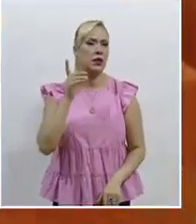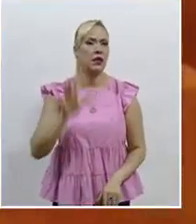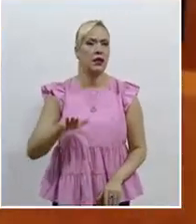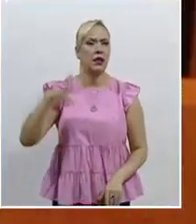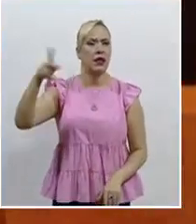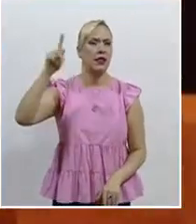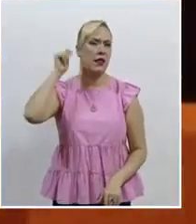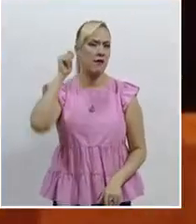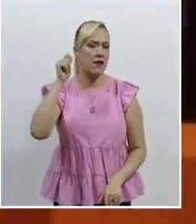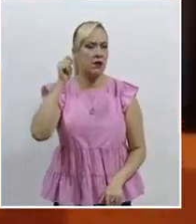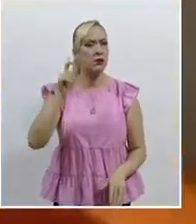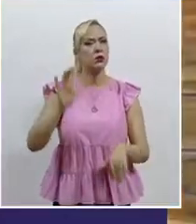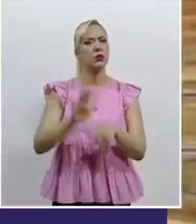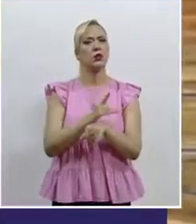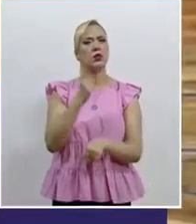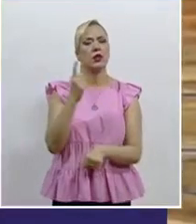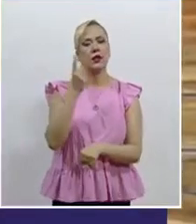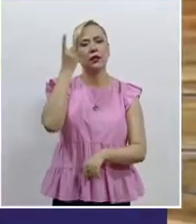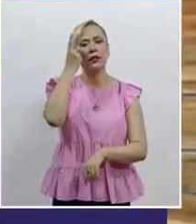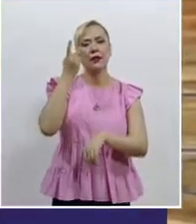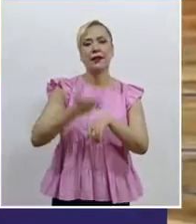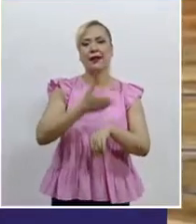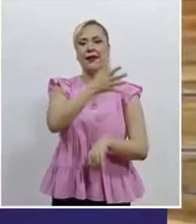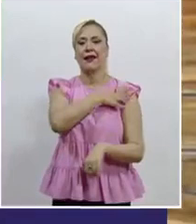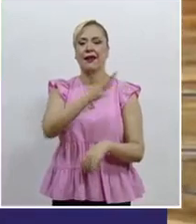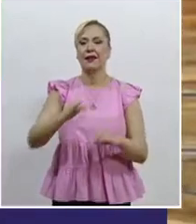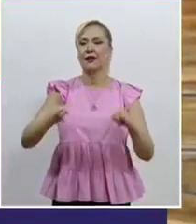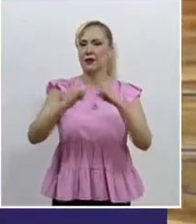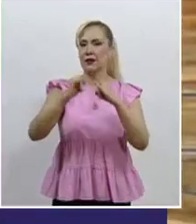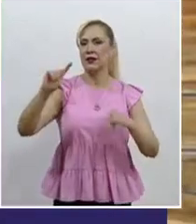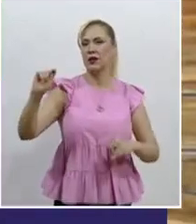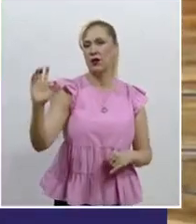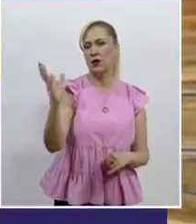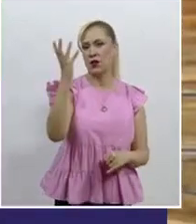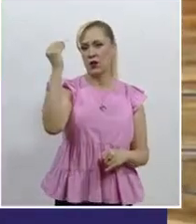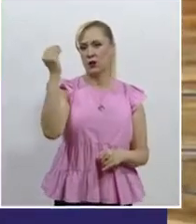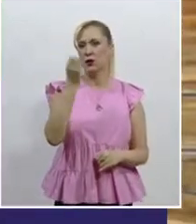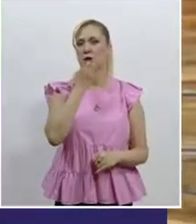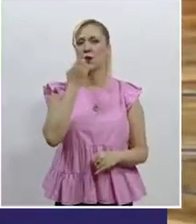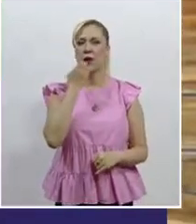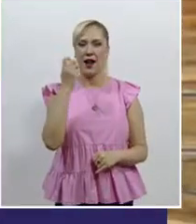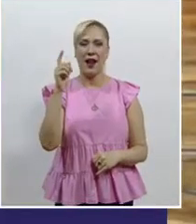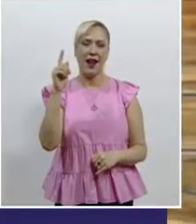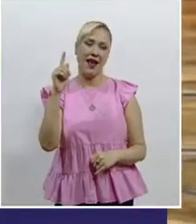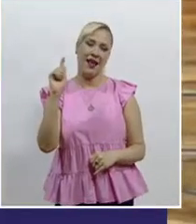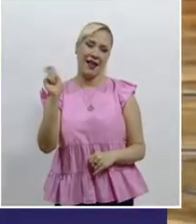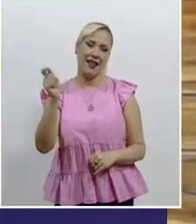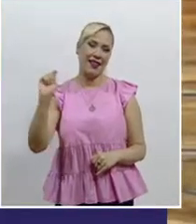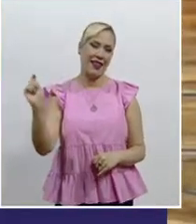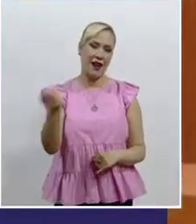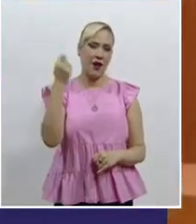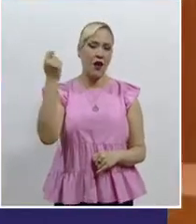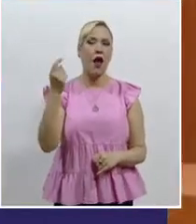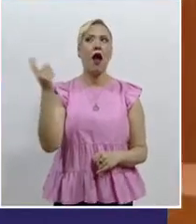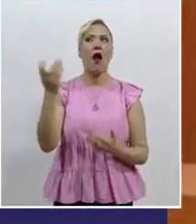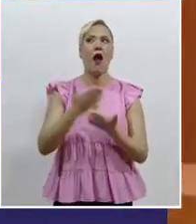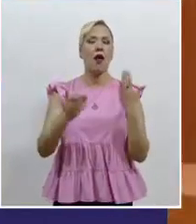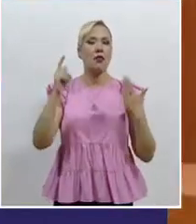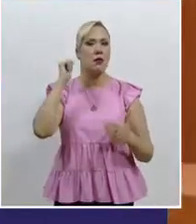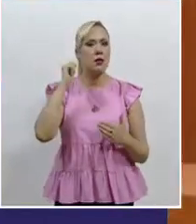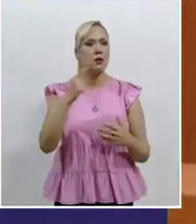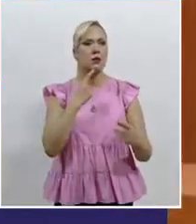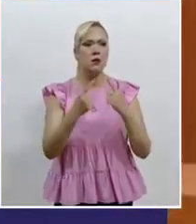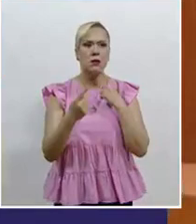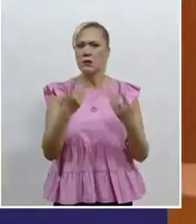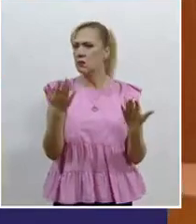de Tabasco por parte del director general del Instituto Tecnológico Superior, tal como lo había resuelto el Tribunal Electoral de Tabasco.